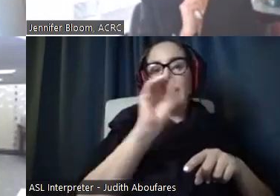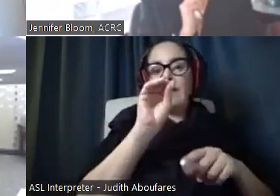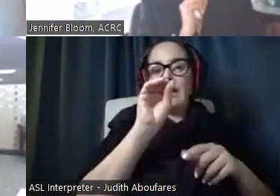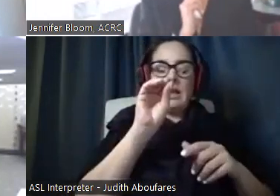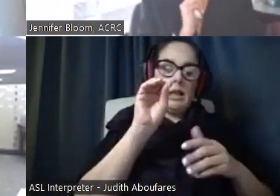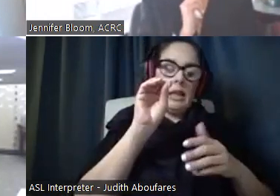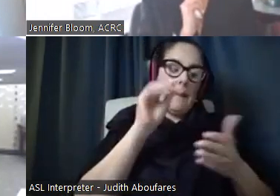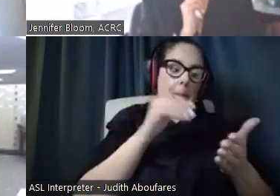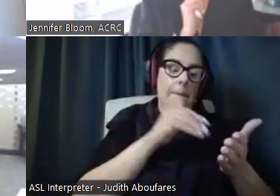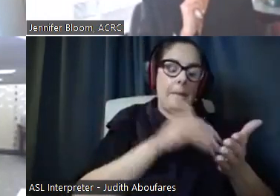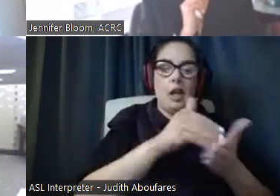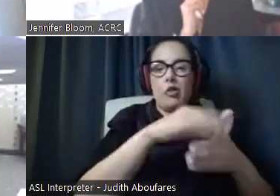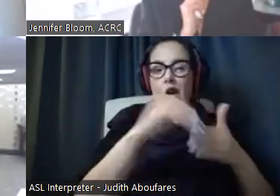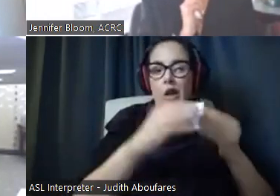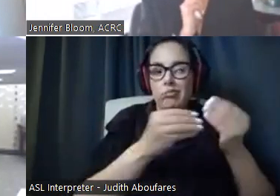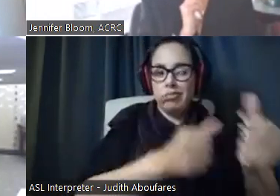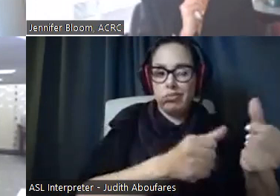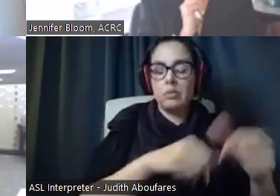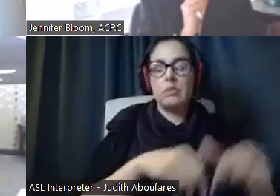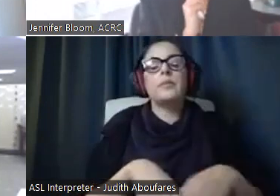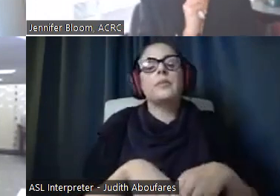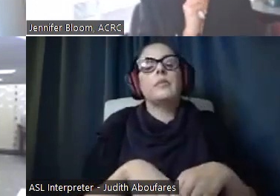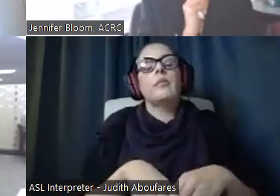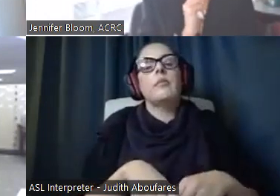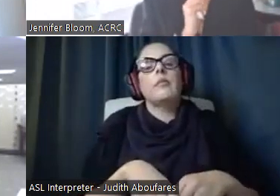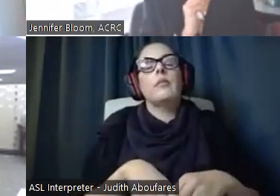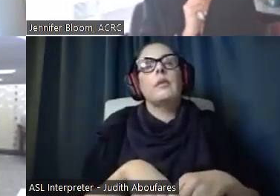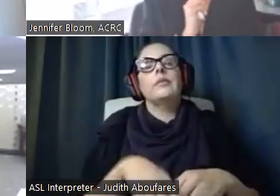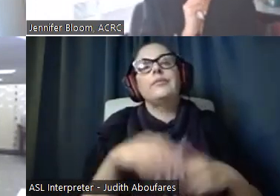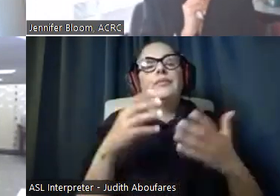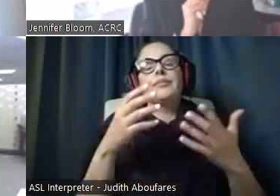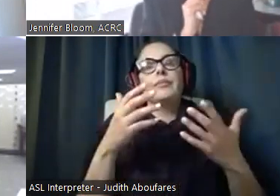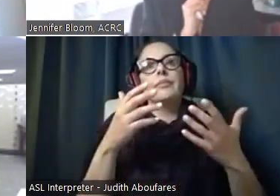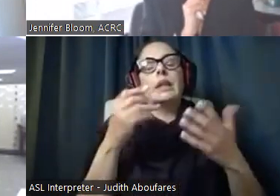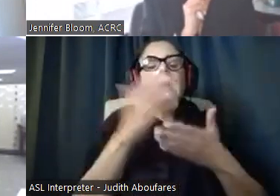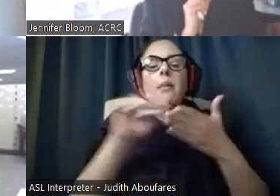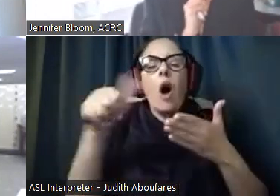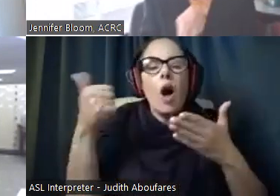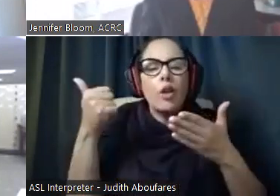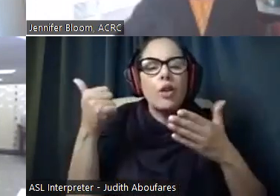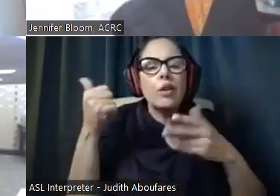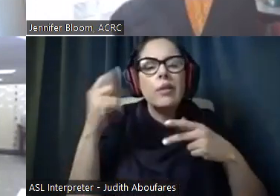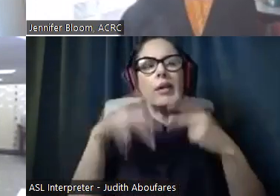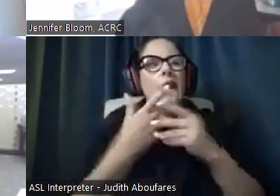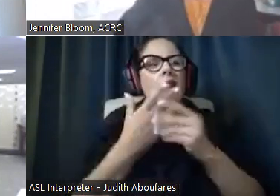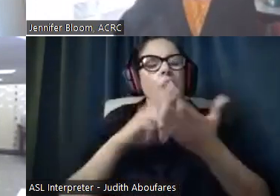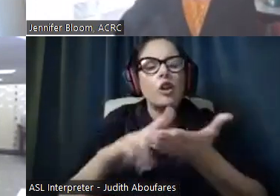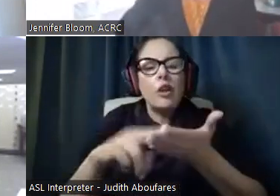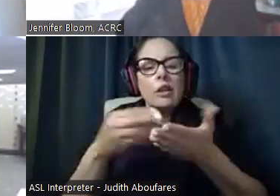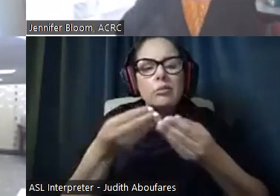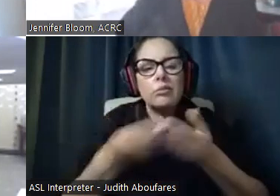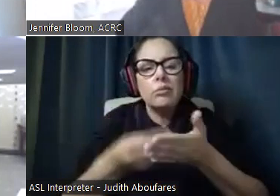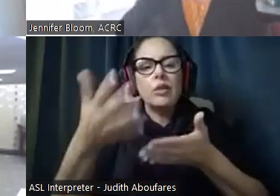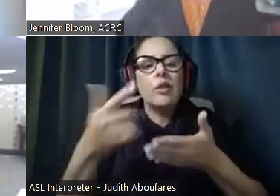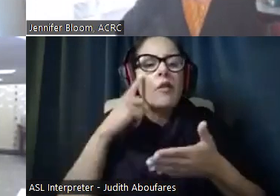la información que reporta el Estado en 51 millones de dólares. Y en otro tipo de contratos